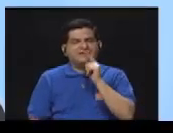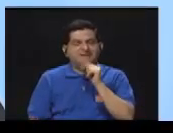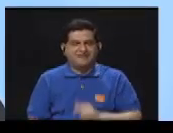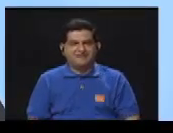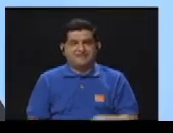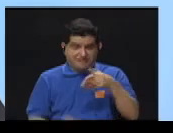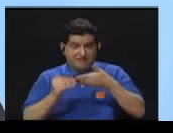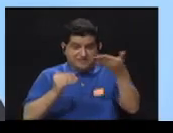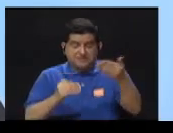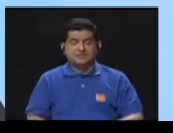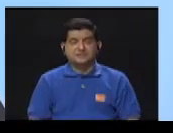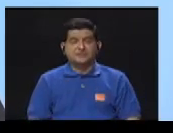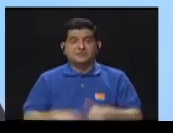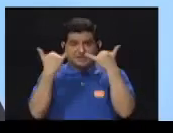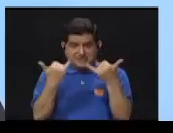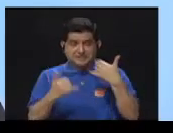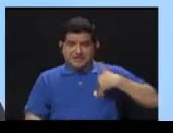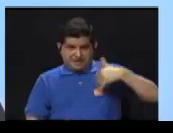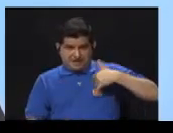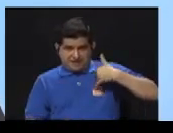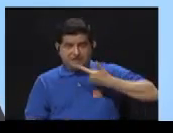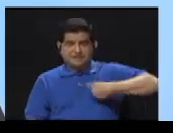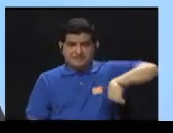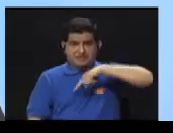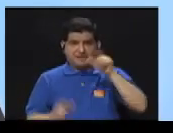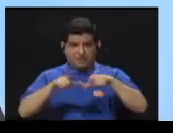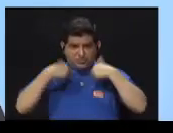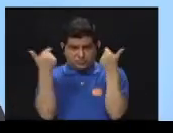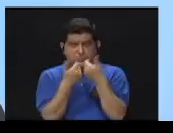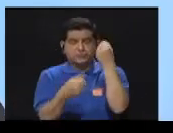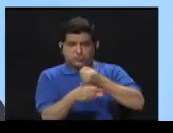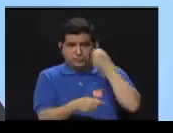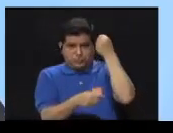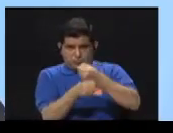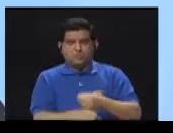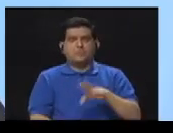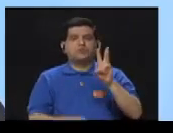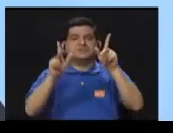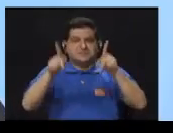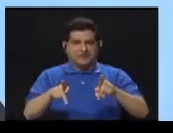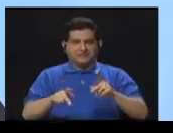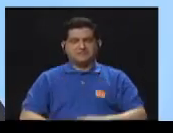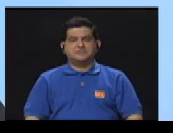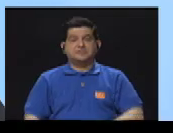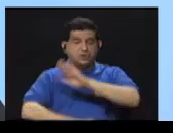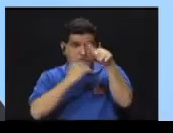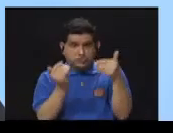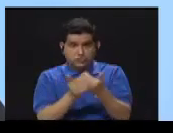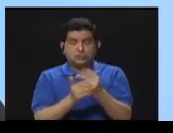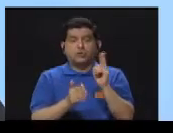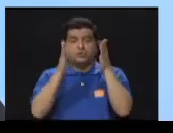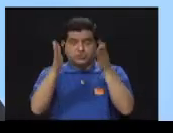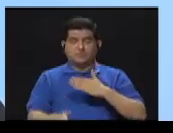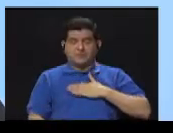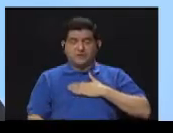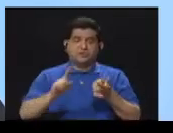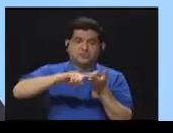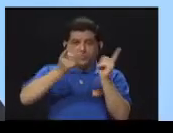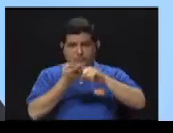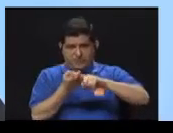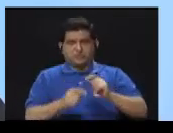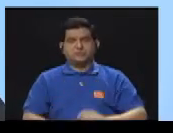cosas. Entonces, bueno, una vez en Argentina formamos un grupo para hacer este trabajo, un grupo de 6 personas, todos compañeros